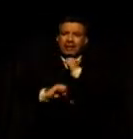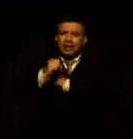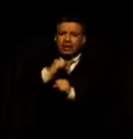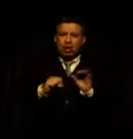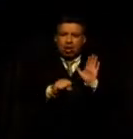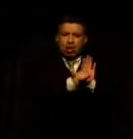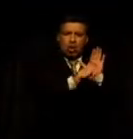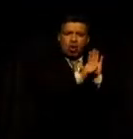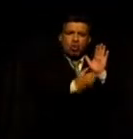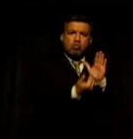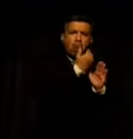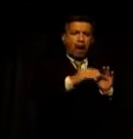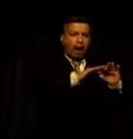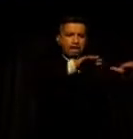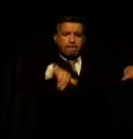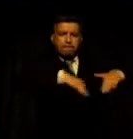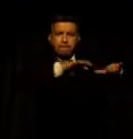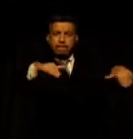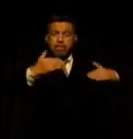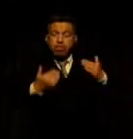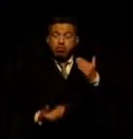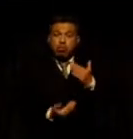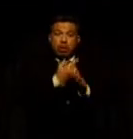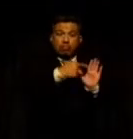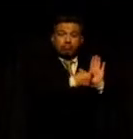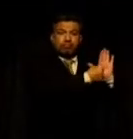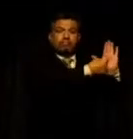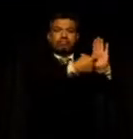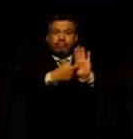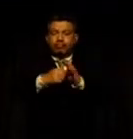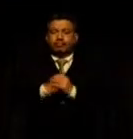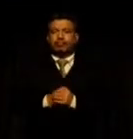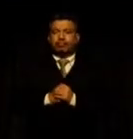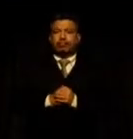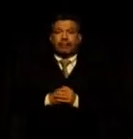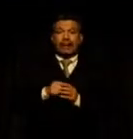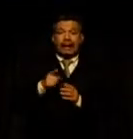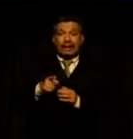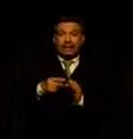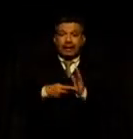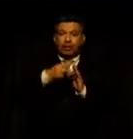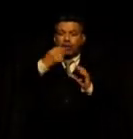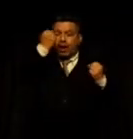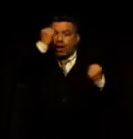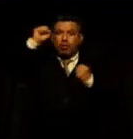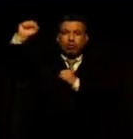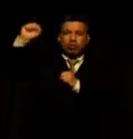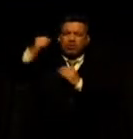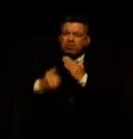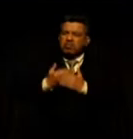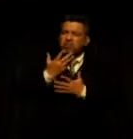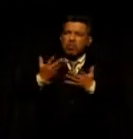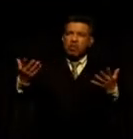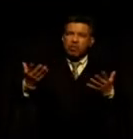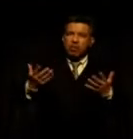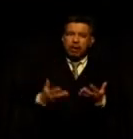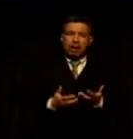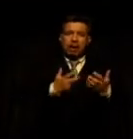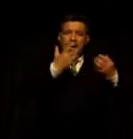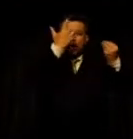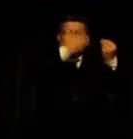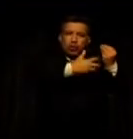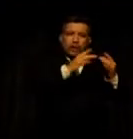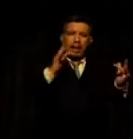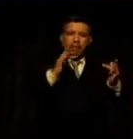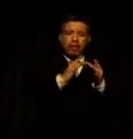años o 20 años entonces esta evolución tecnológica empezó en industrias como